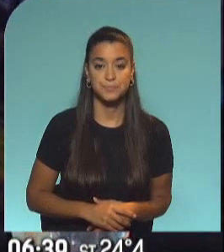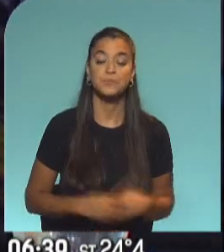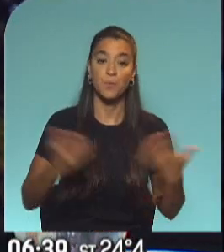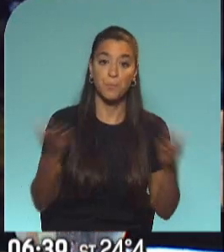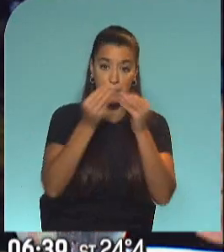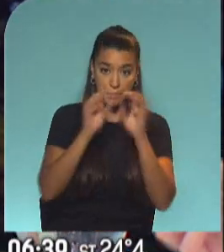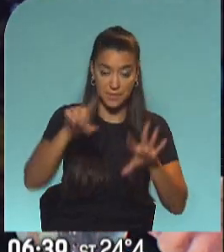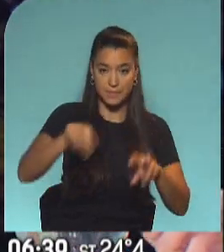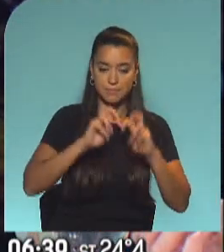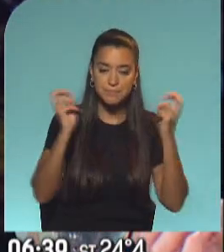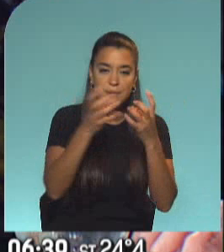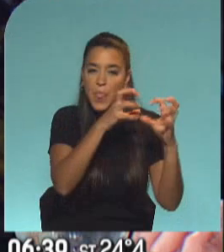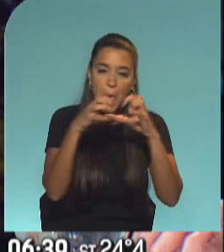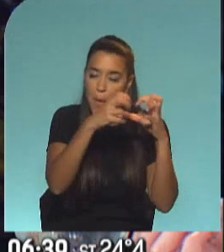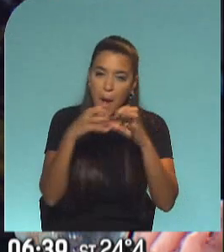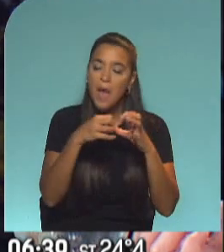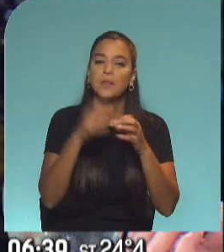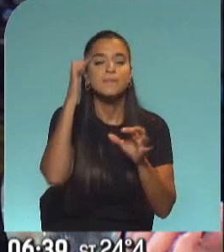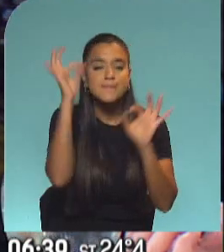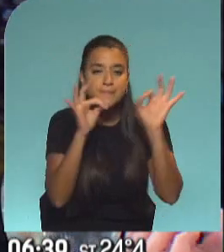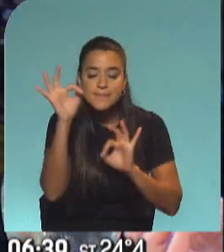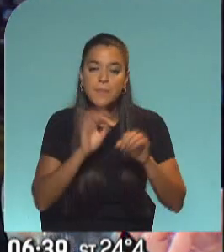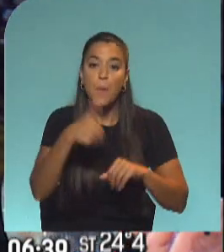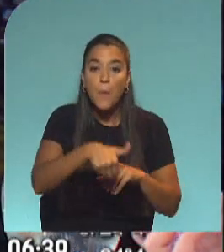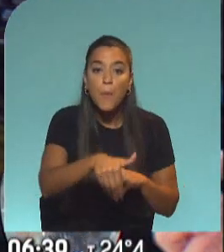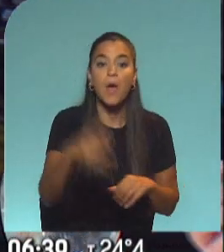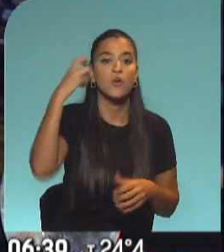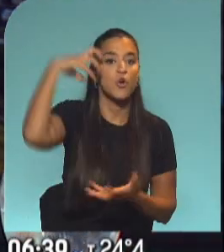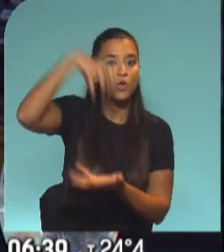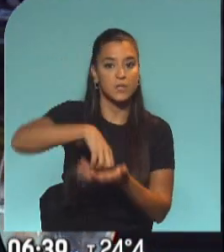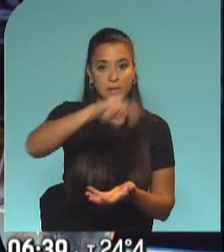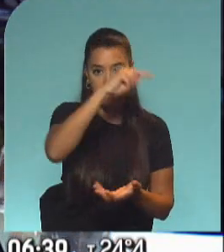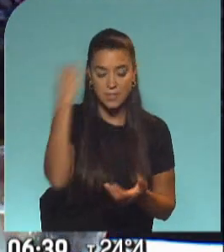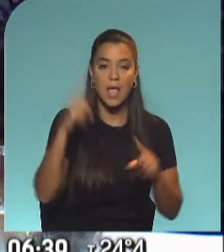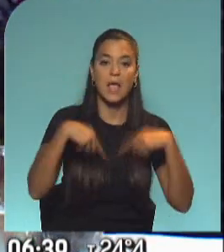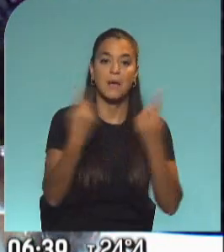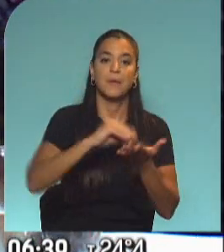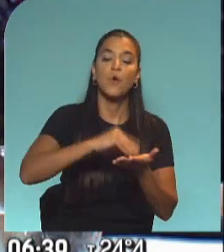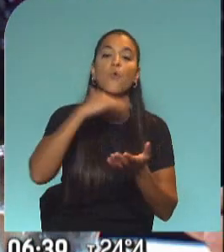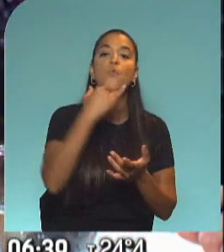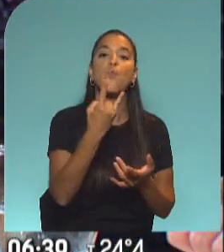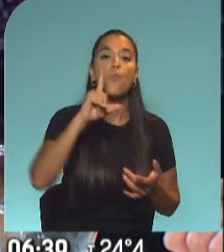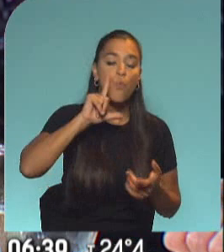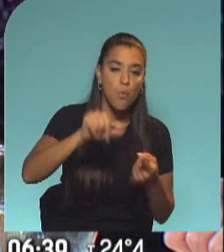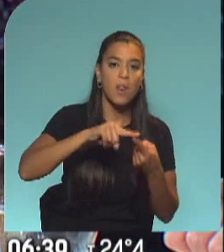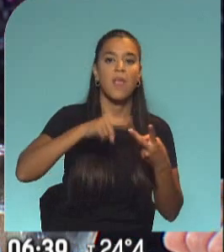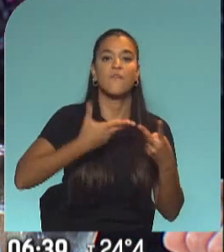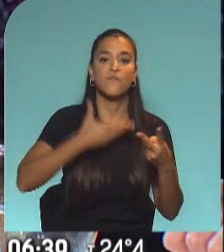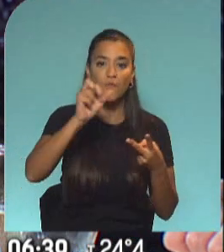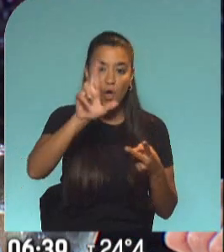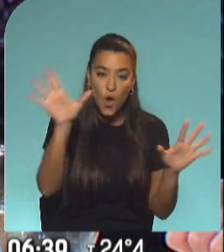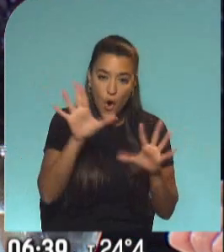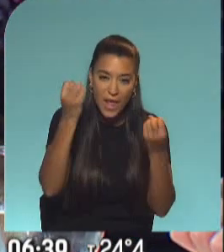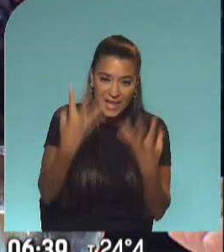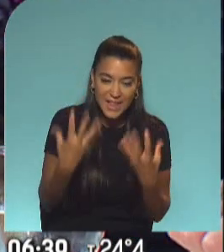Bueno, comenzamos en la mesa a debatir y a analizar justamente lo que se viene en el Congreso de la Nación, en la Cámara de Diputados. Por eso está Julia Colondi, por eso está Florencia Barragán. Chicas, ¿cómo